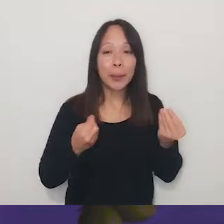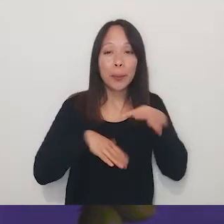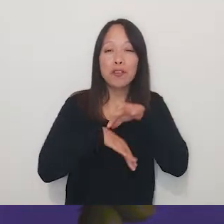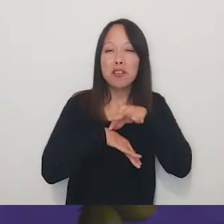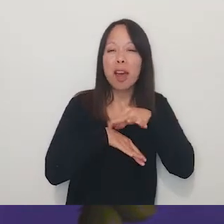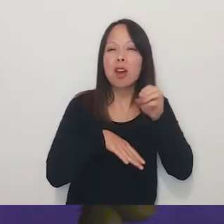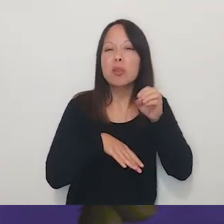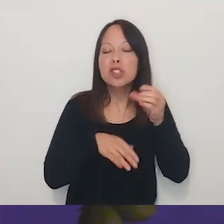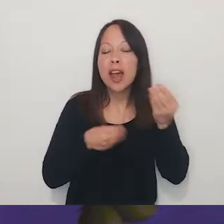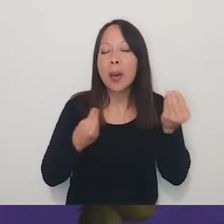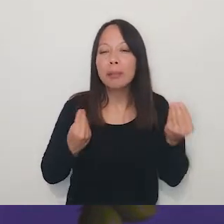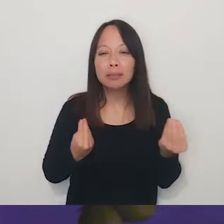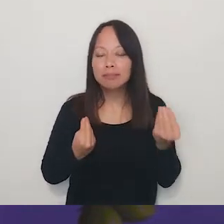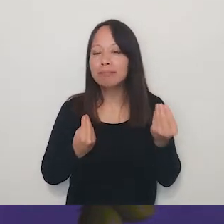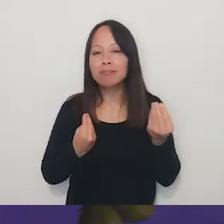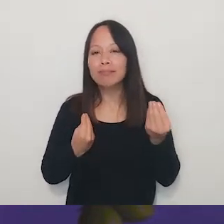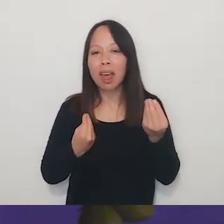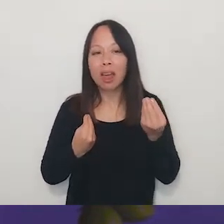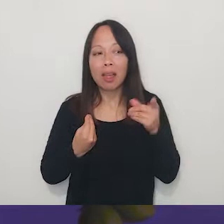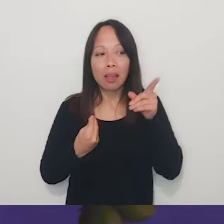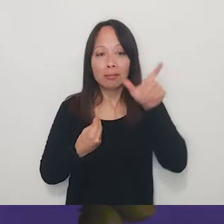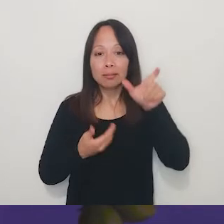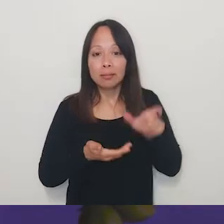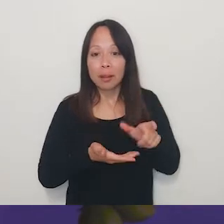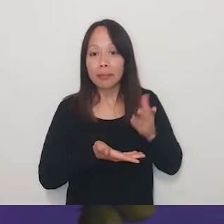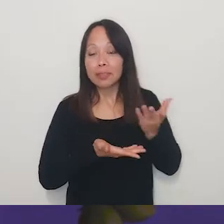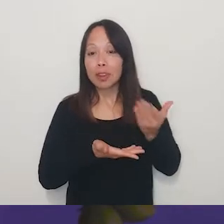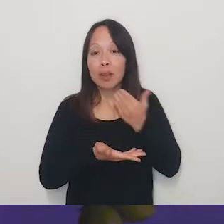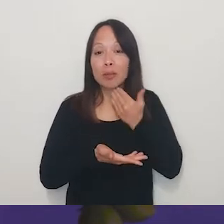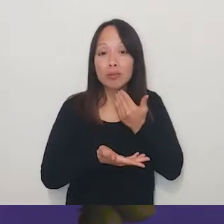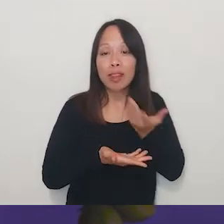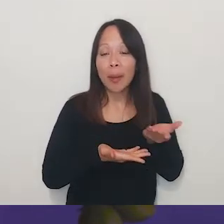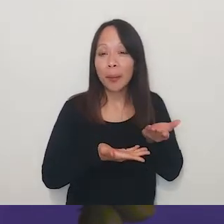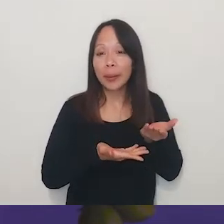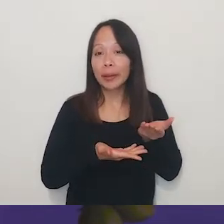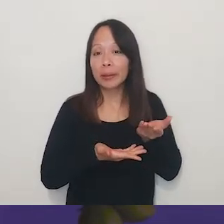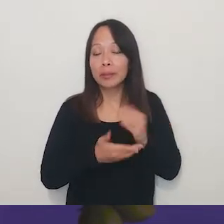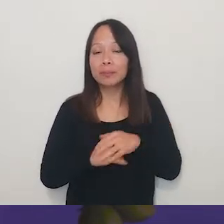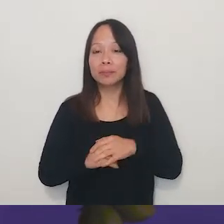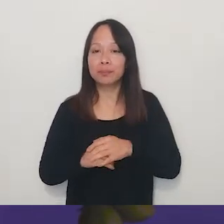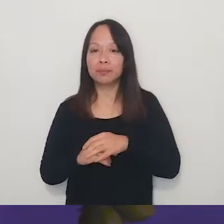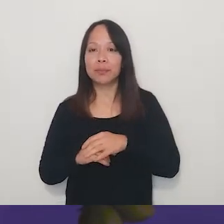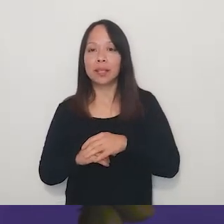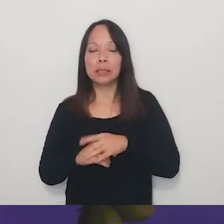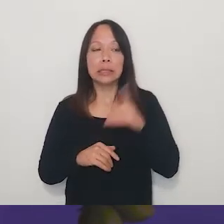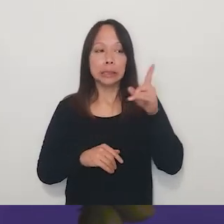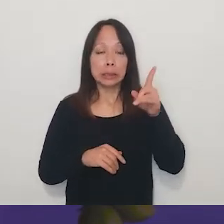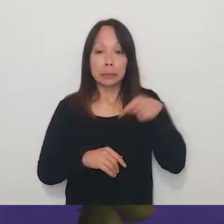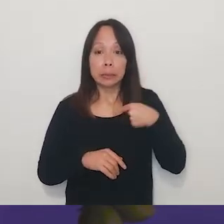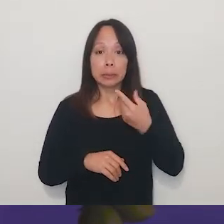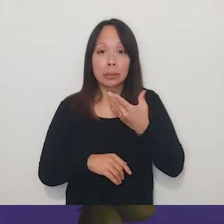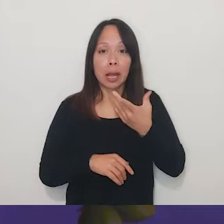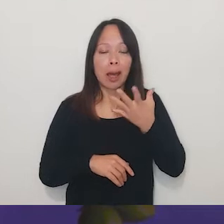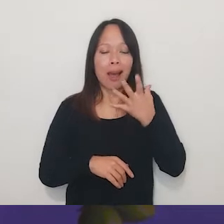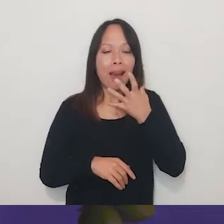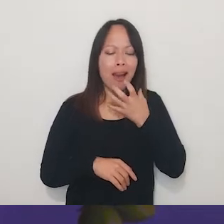que podría estar haciendo, o lo que debería hacer y no está haciendo, eh, es muy angustiante. Para el